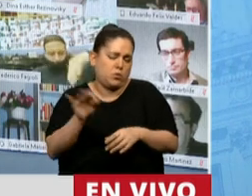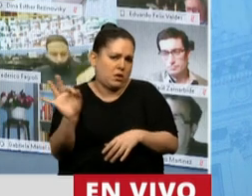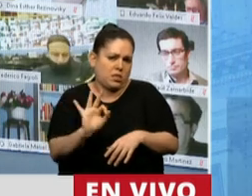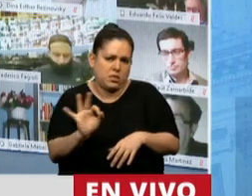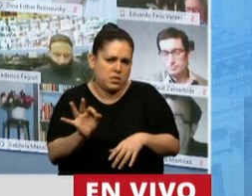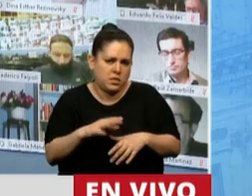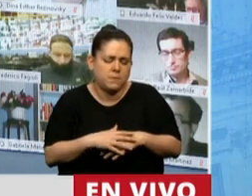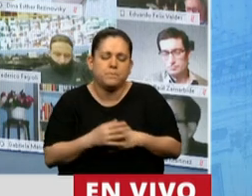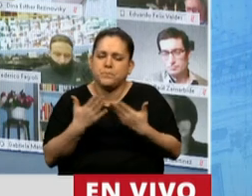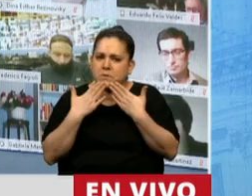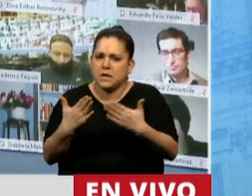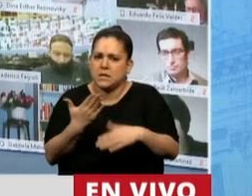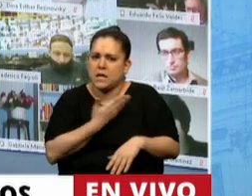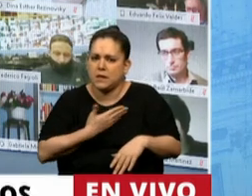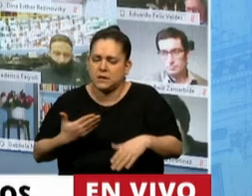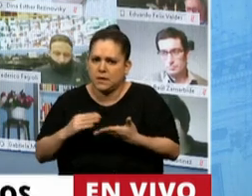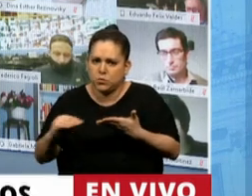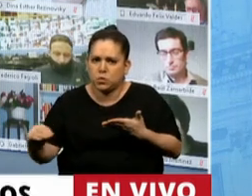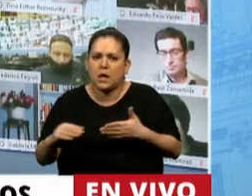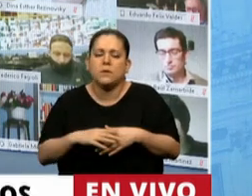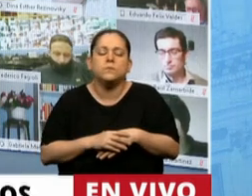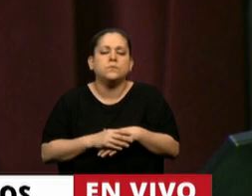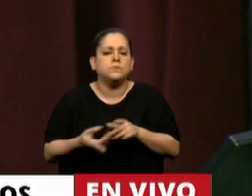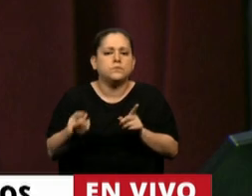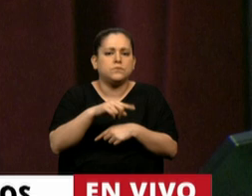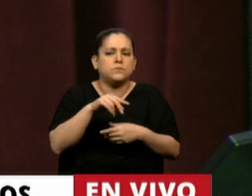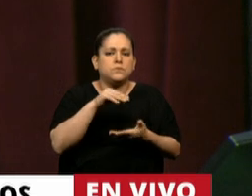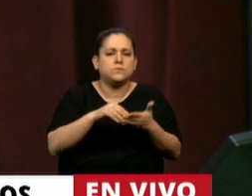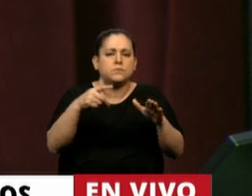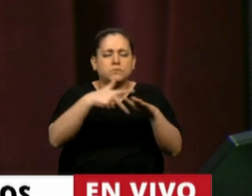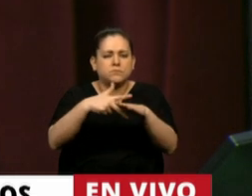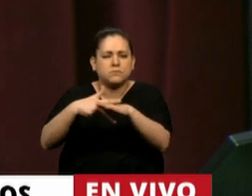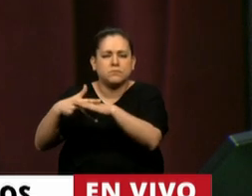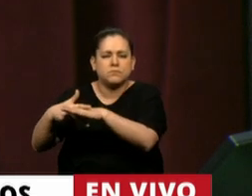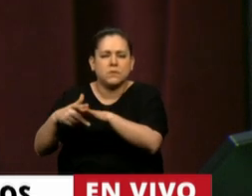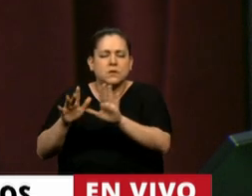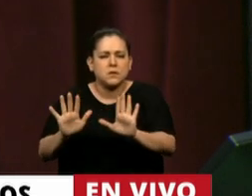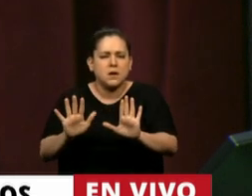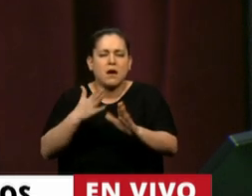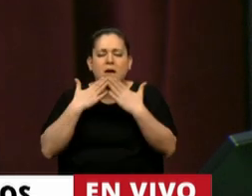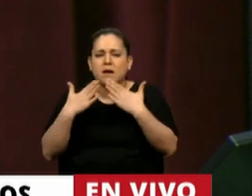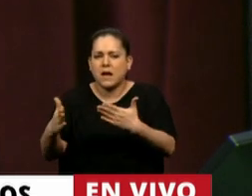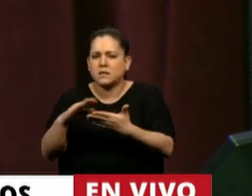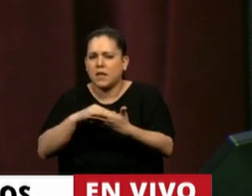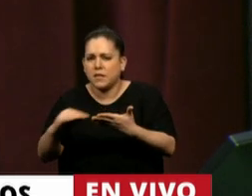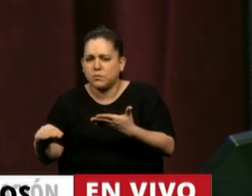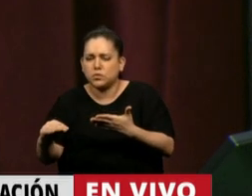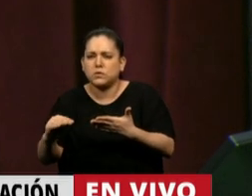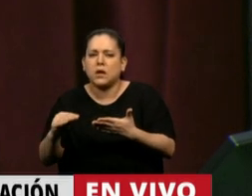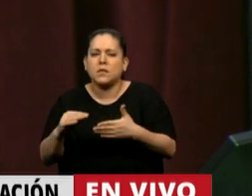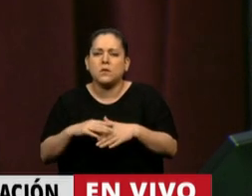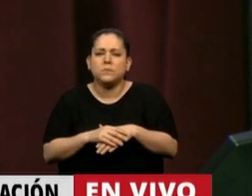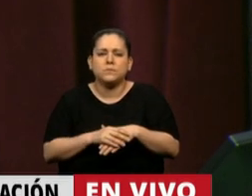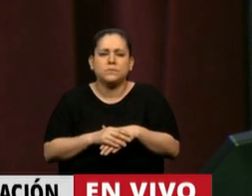presidente Gracias diputado Perdón presidente Perdón gracias diputado le pido